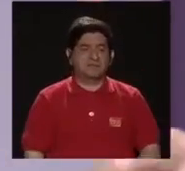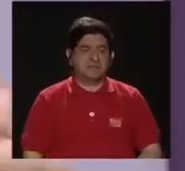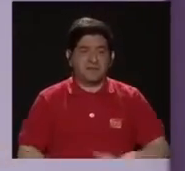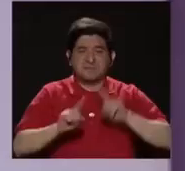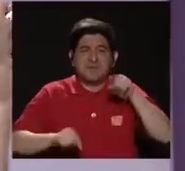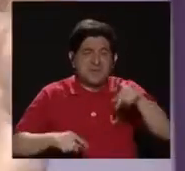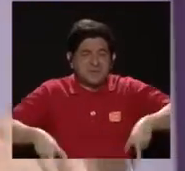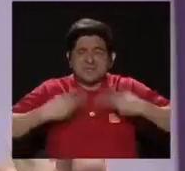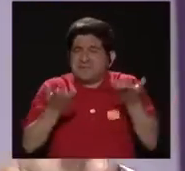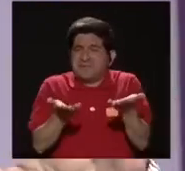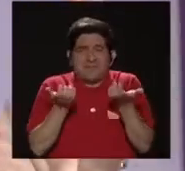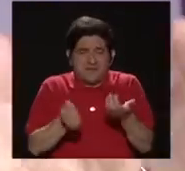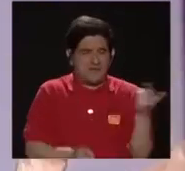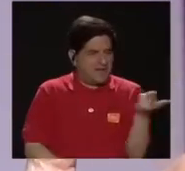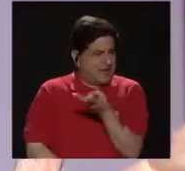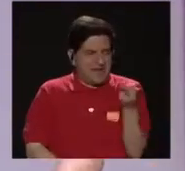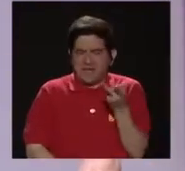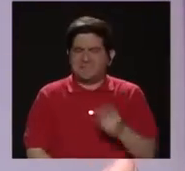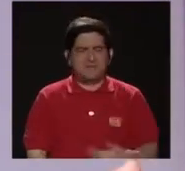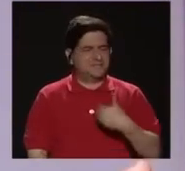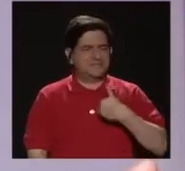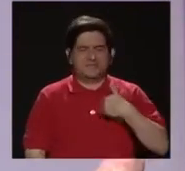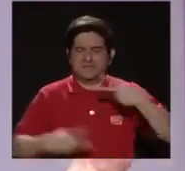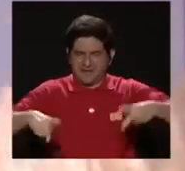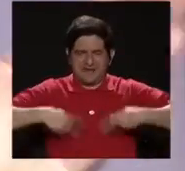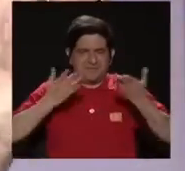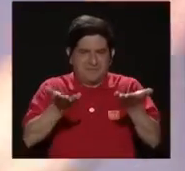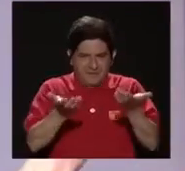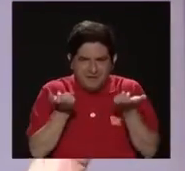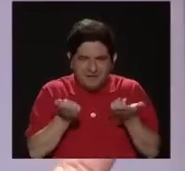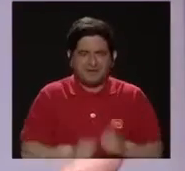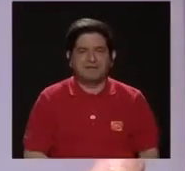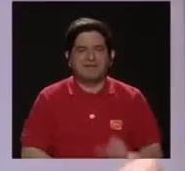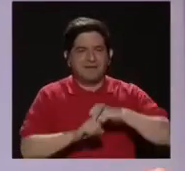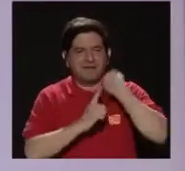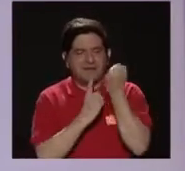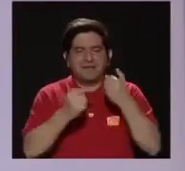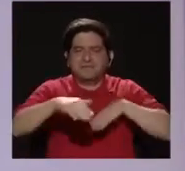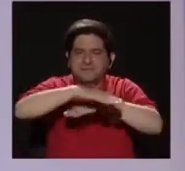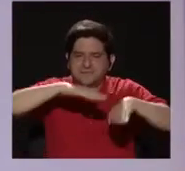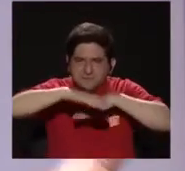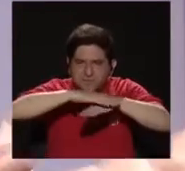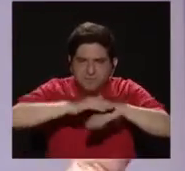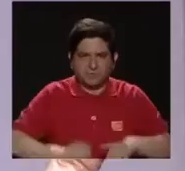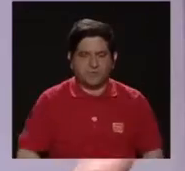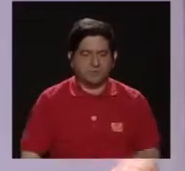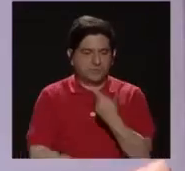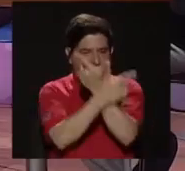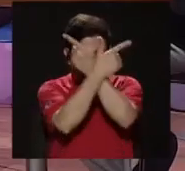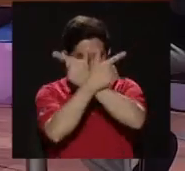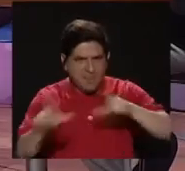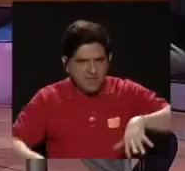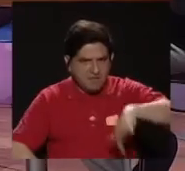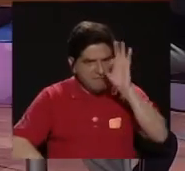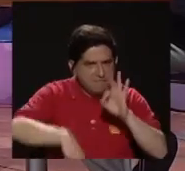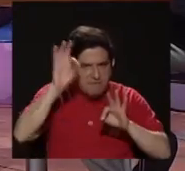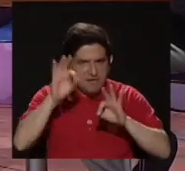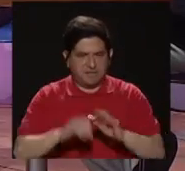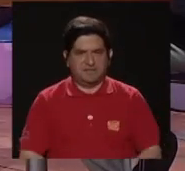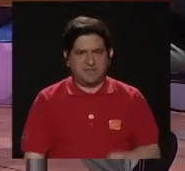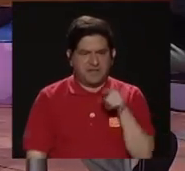sea, ninguna de las dos vive la vida que quiere. Y por lo tanto hay un planteamiento fundamental sobre esa libertad de elección que ha